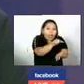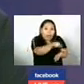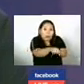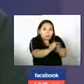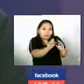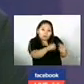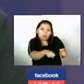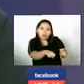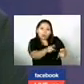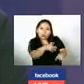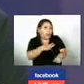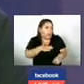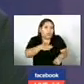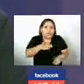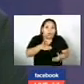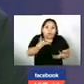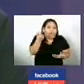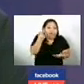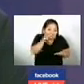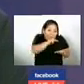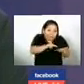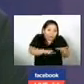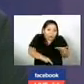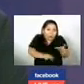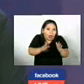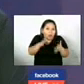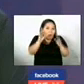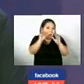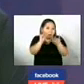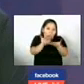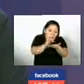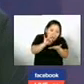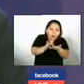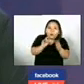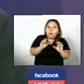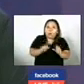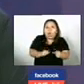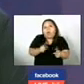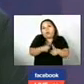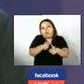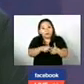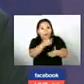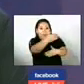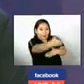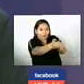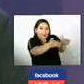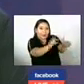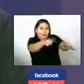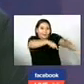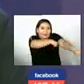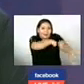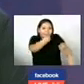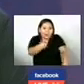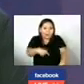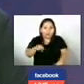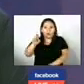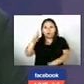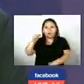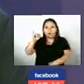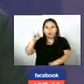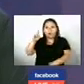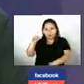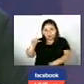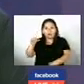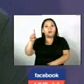población que no pueda tener acceso de manera digital pueda acercarse a la unidad de salud y de esta manera en la unidad de